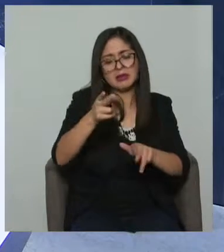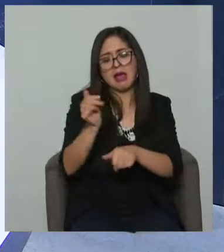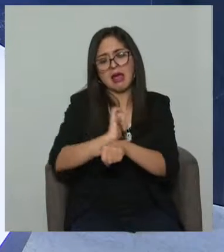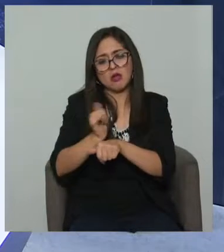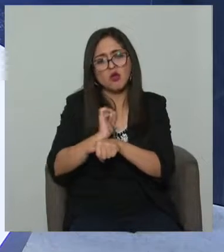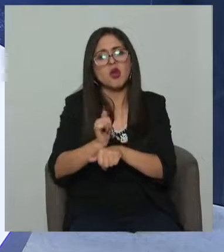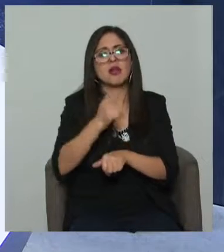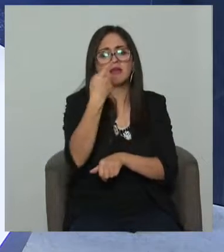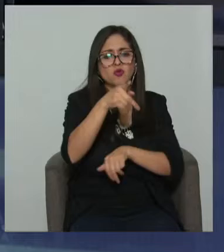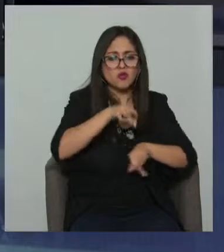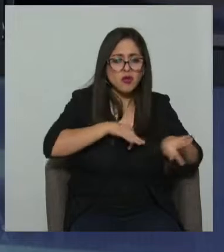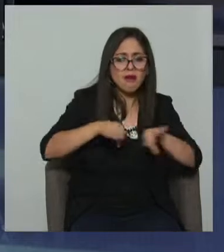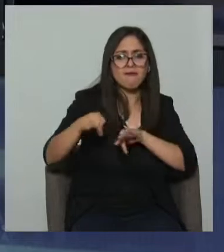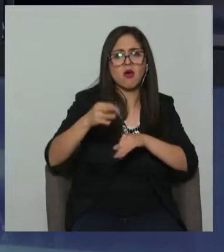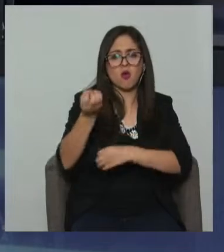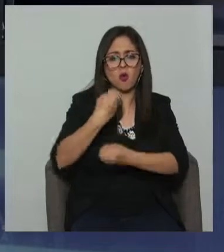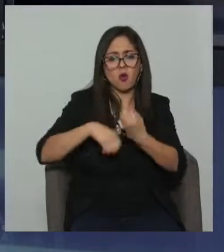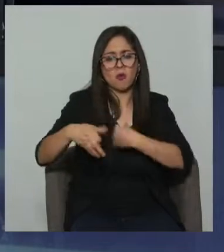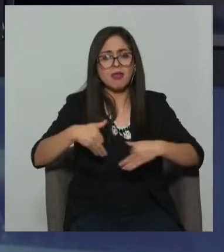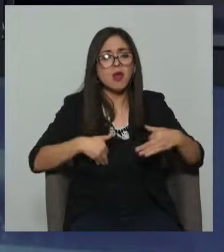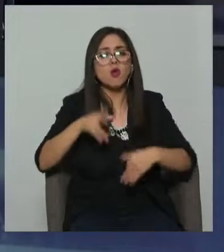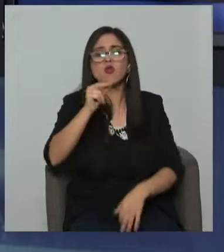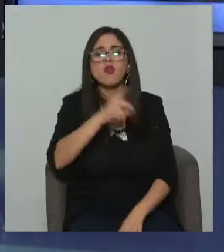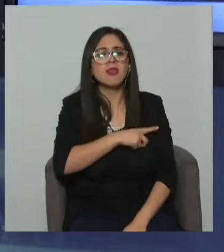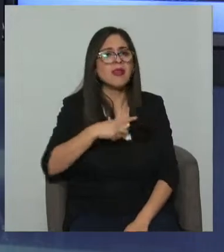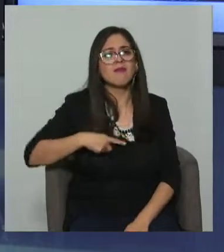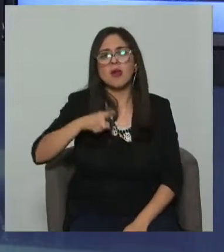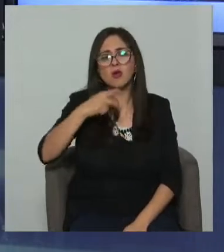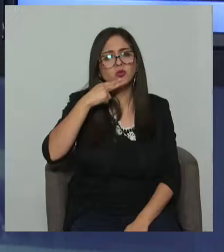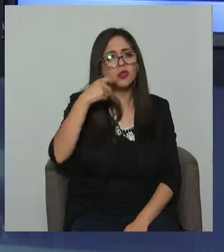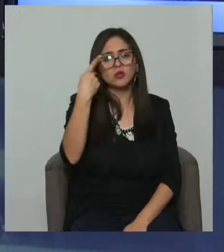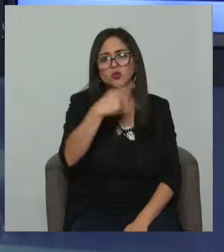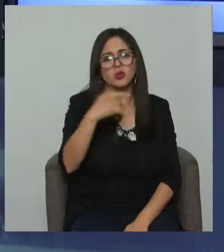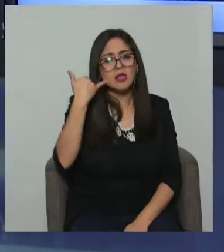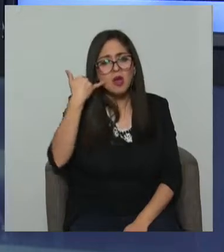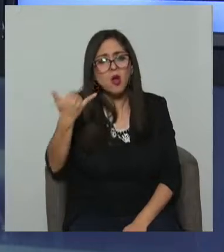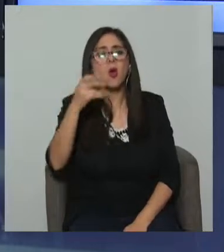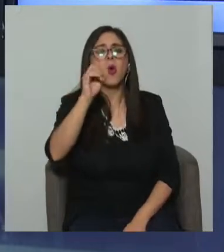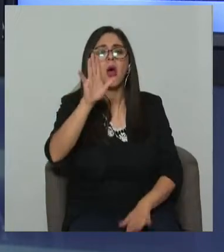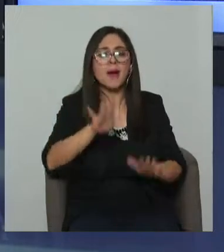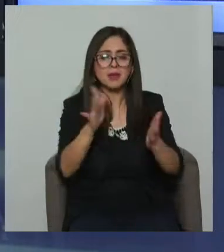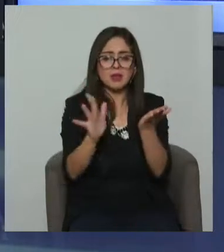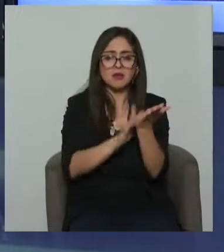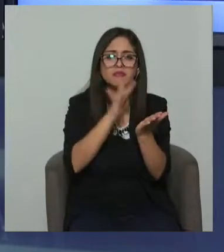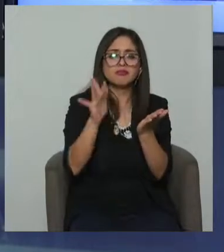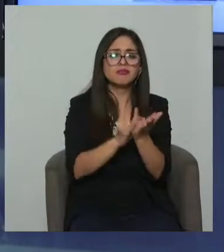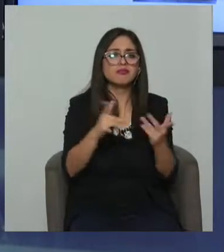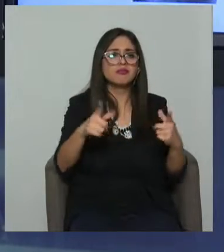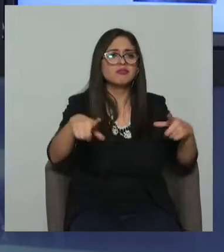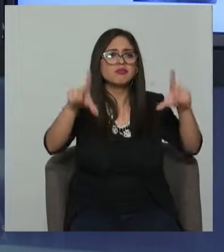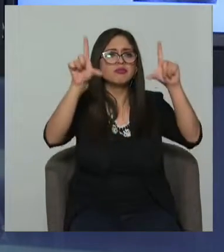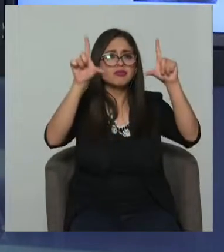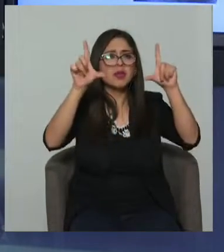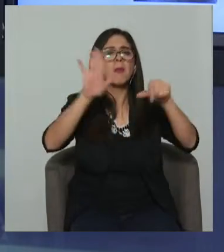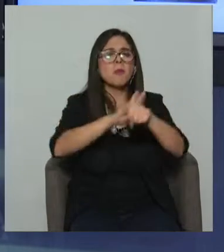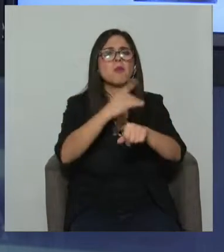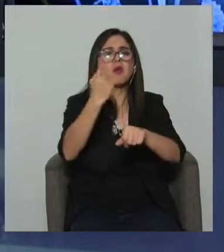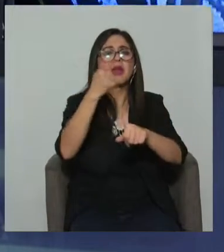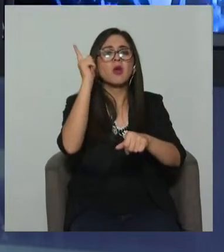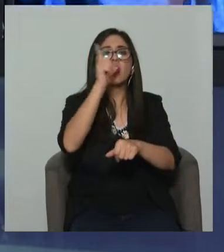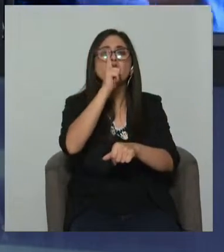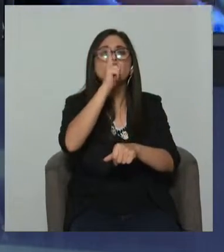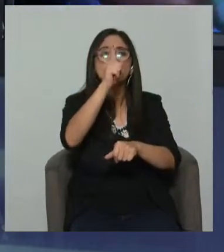escénico, y que no usen el teléfono celular y tampoco los iPads o las tabletas. Porque la luz de las tabletas